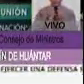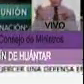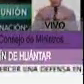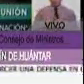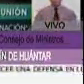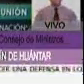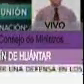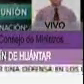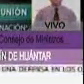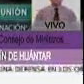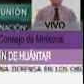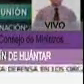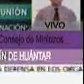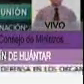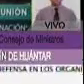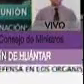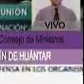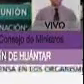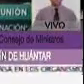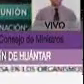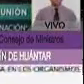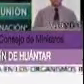Bueno.